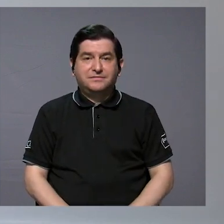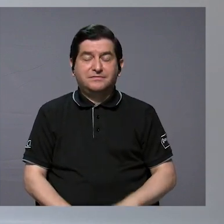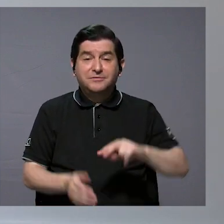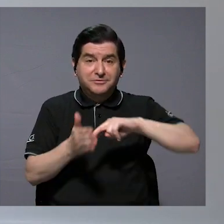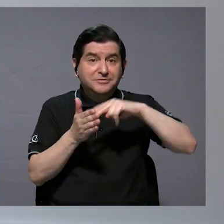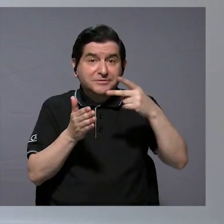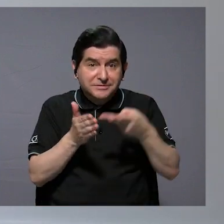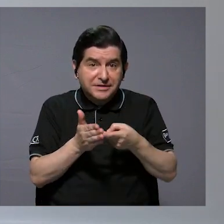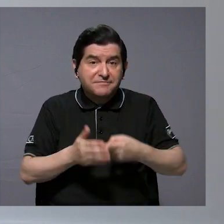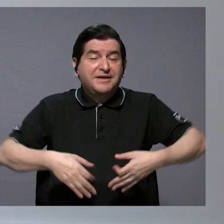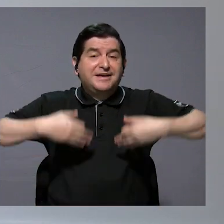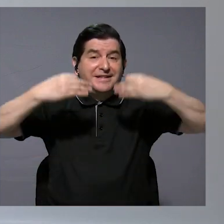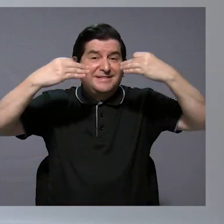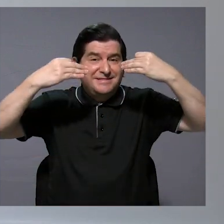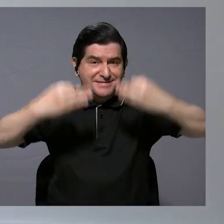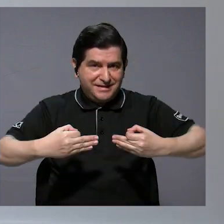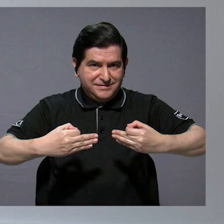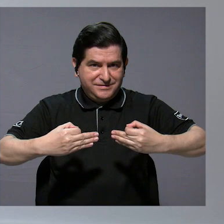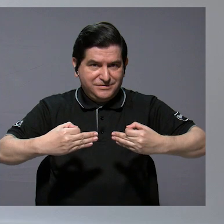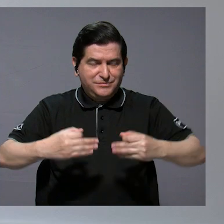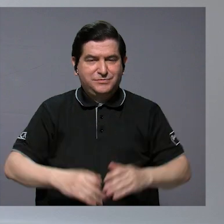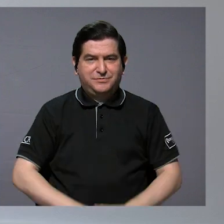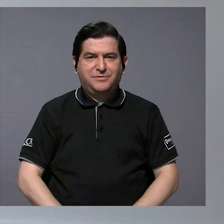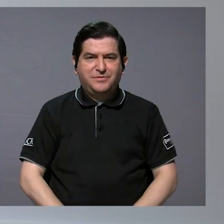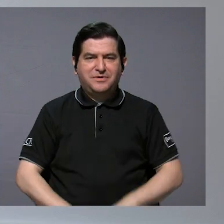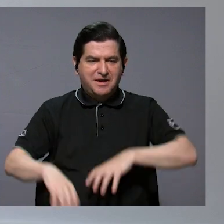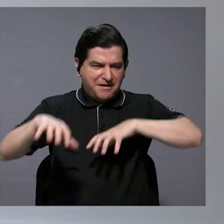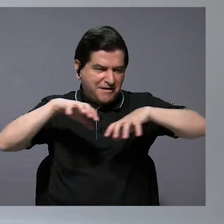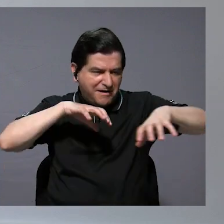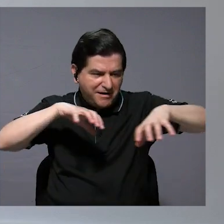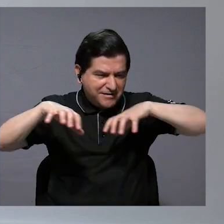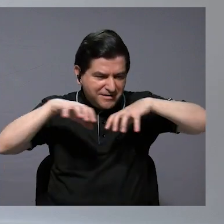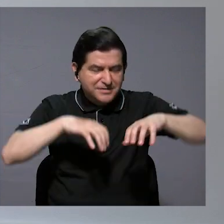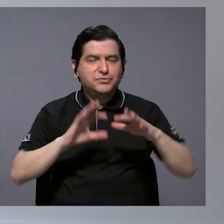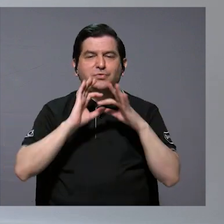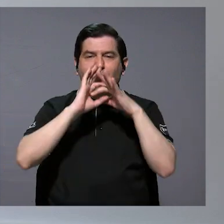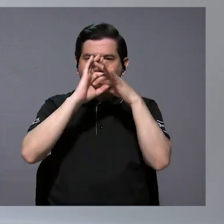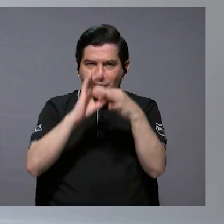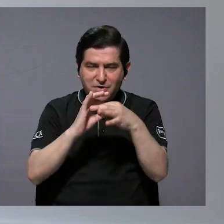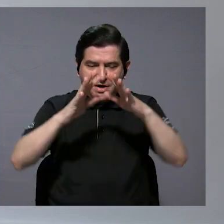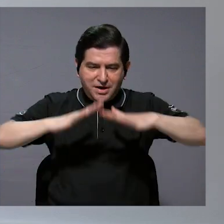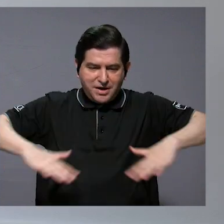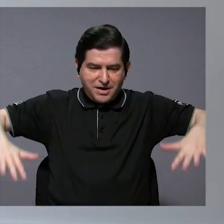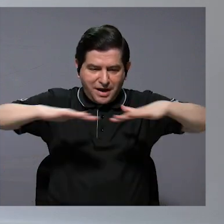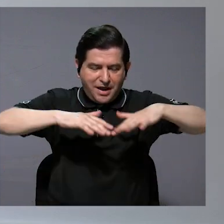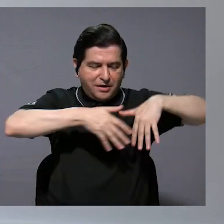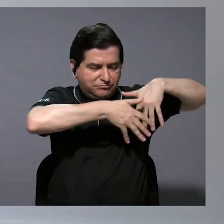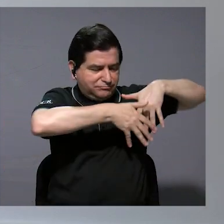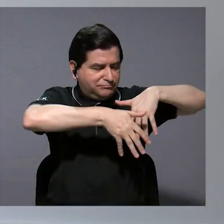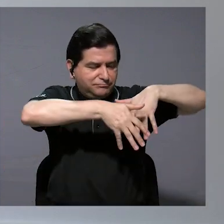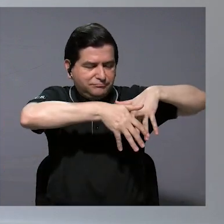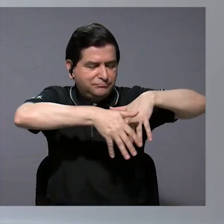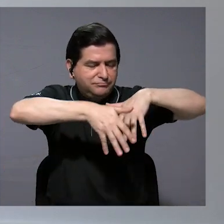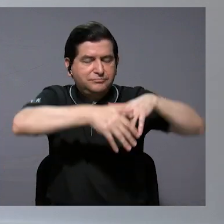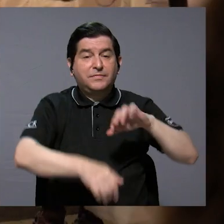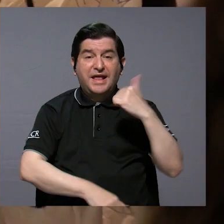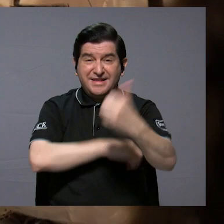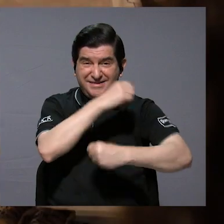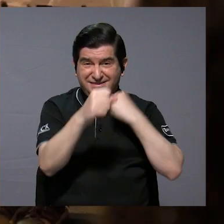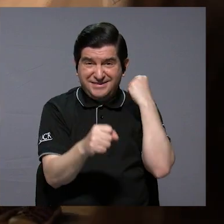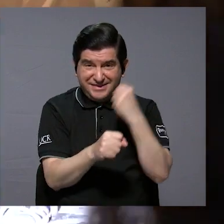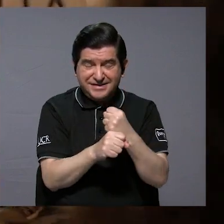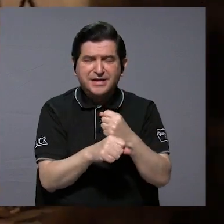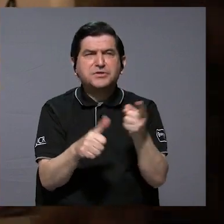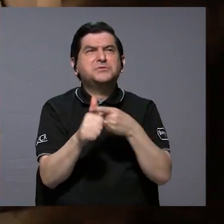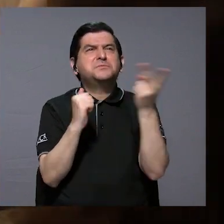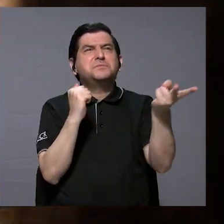porque ha sido una decisión de activar juntas el espacio de las marchas.